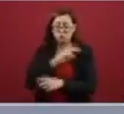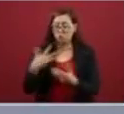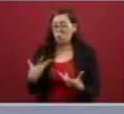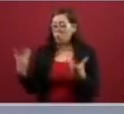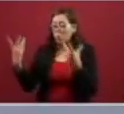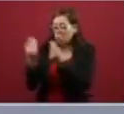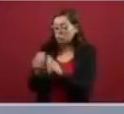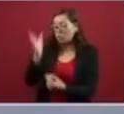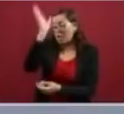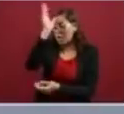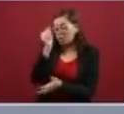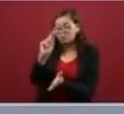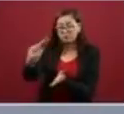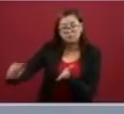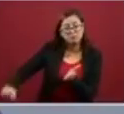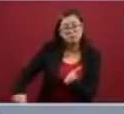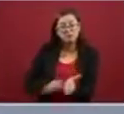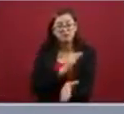acuerdo para hacer